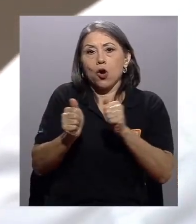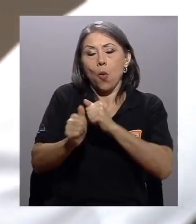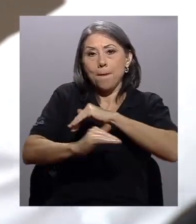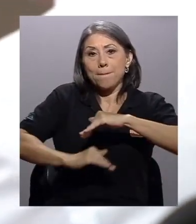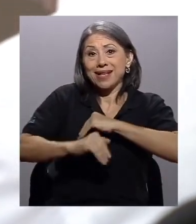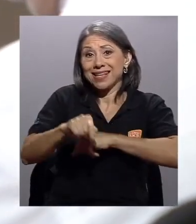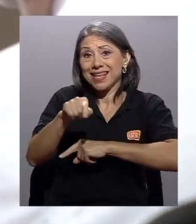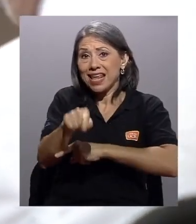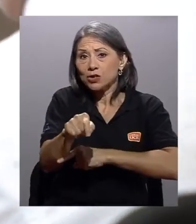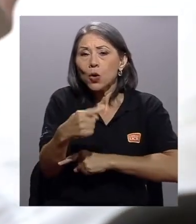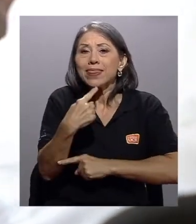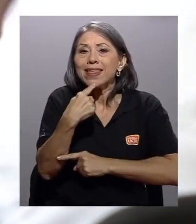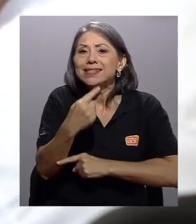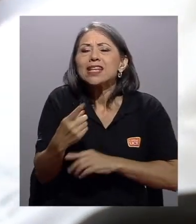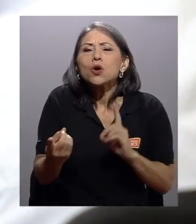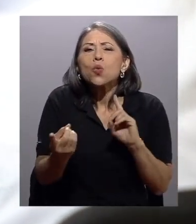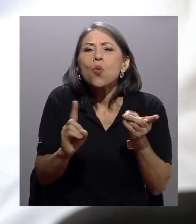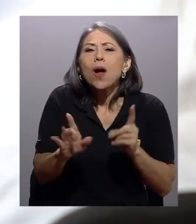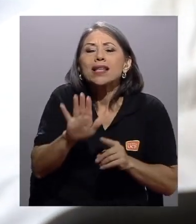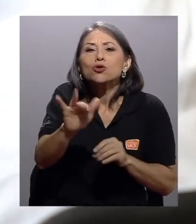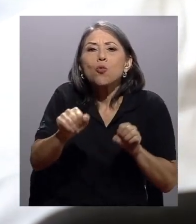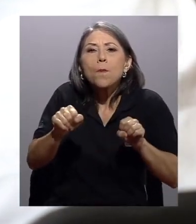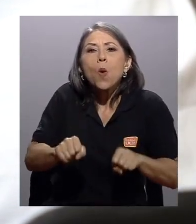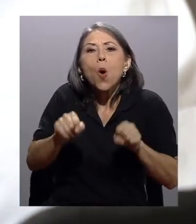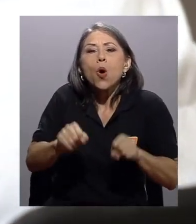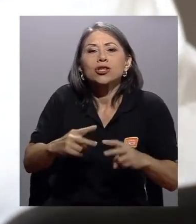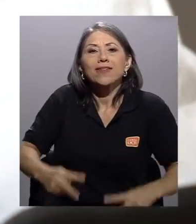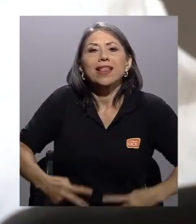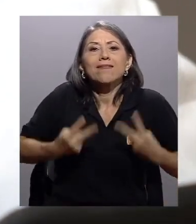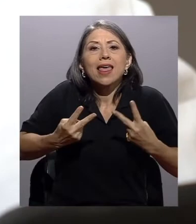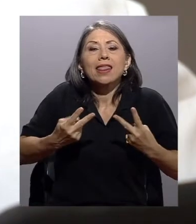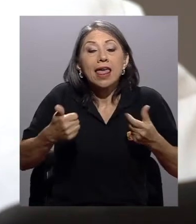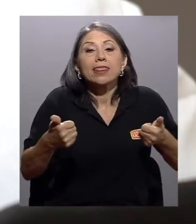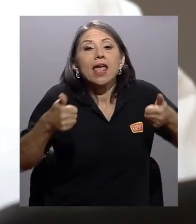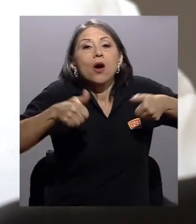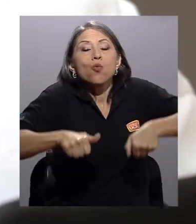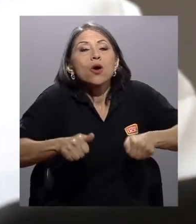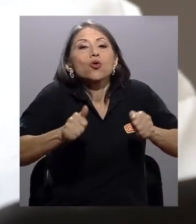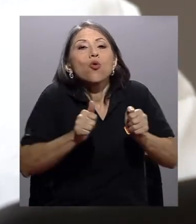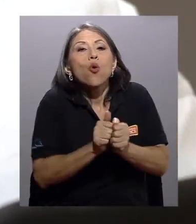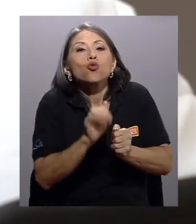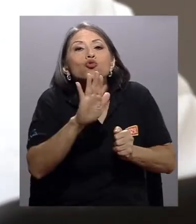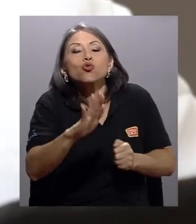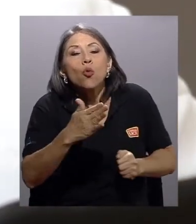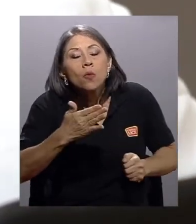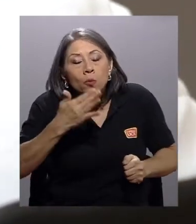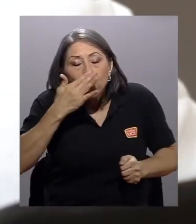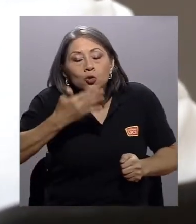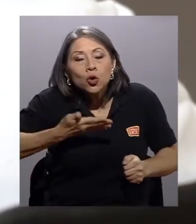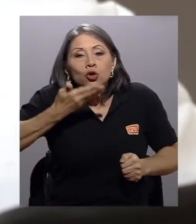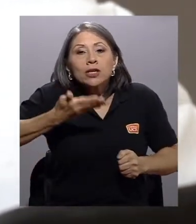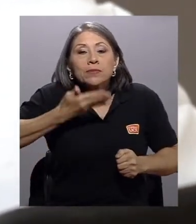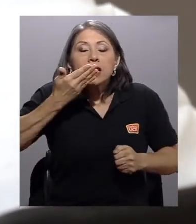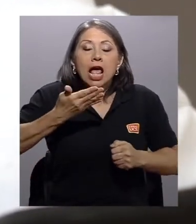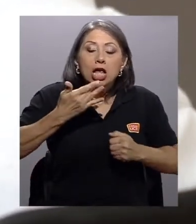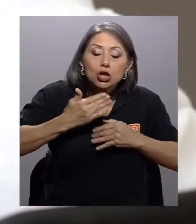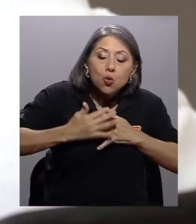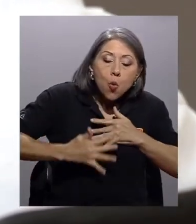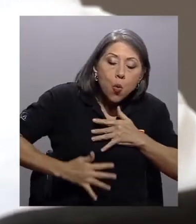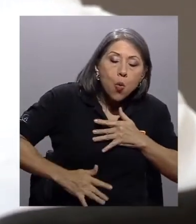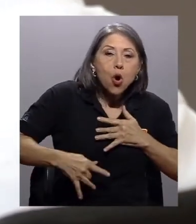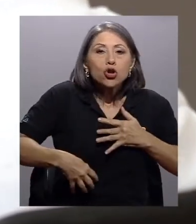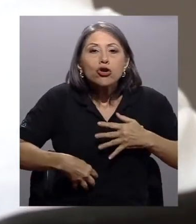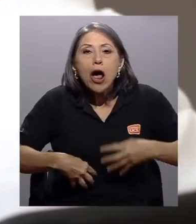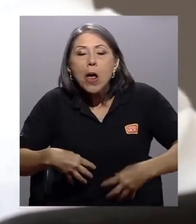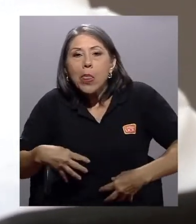base en eso, decir, bueno, cuál es su probabilidad de vida de acuerdo a su función respiratoria, su función cardiocirculatoria,